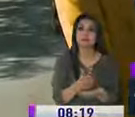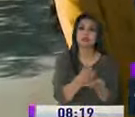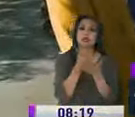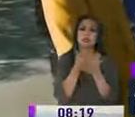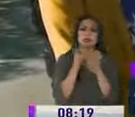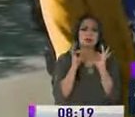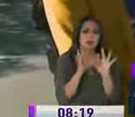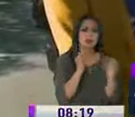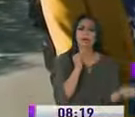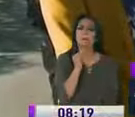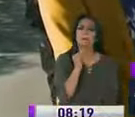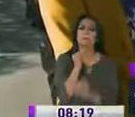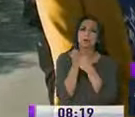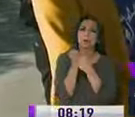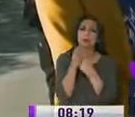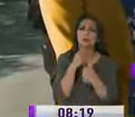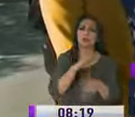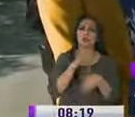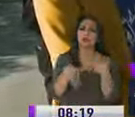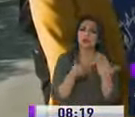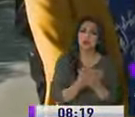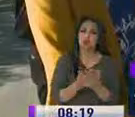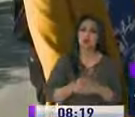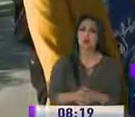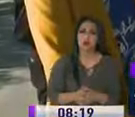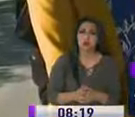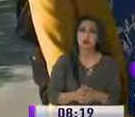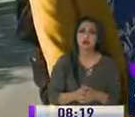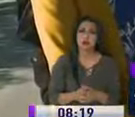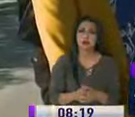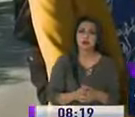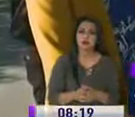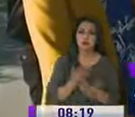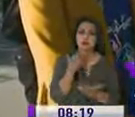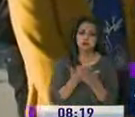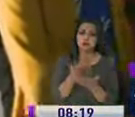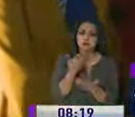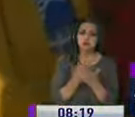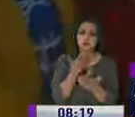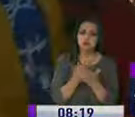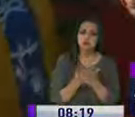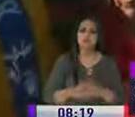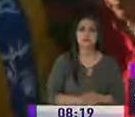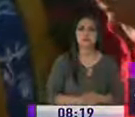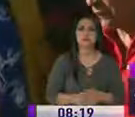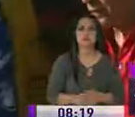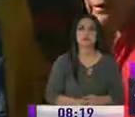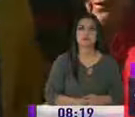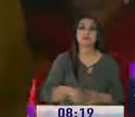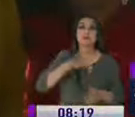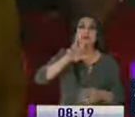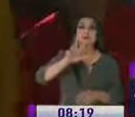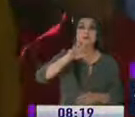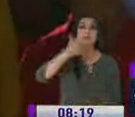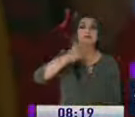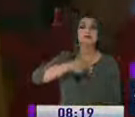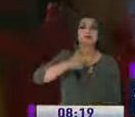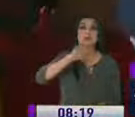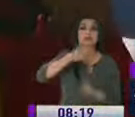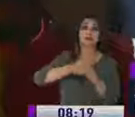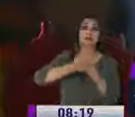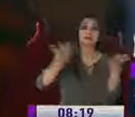excelente apoyo para todos nosotros. Para todos los moradores. Muchísimas gracias, vecina. Así que en 3 meses aproximadamente